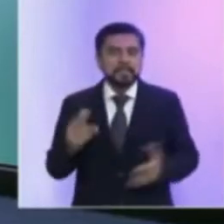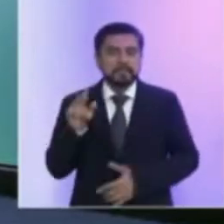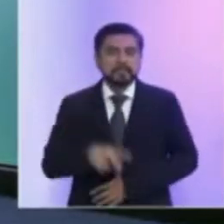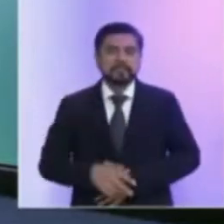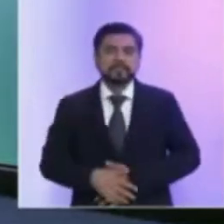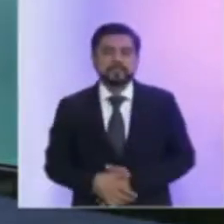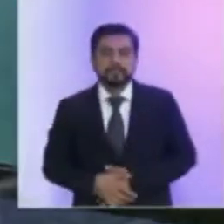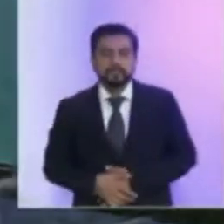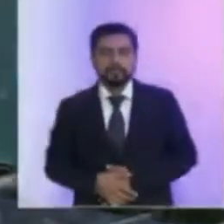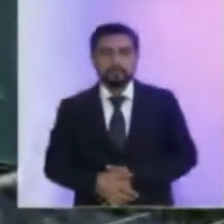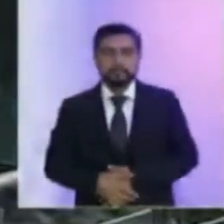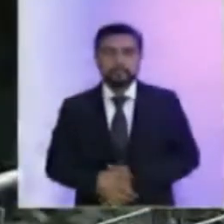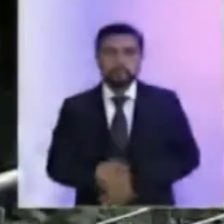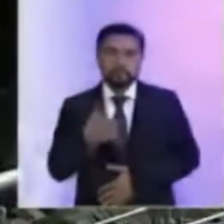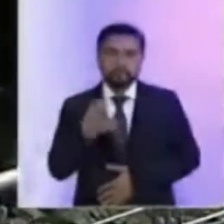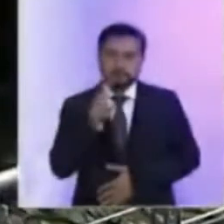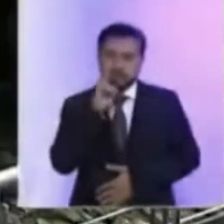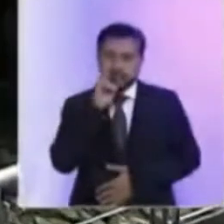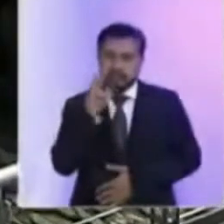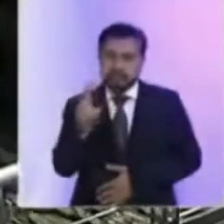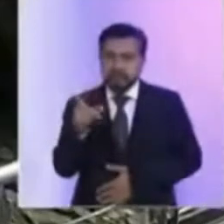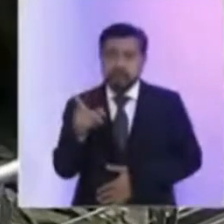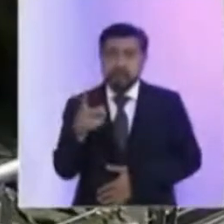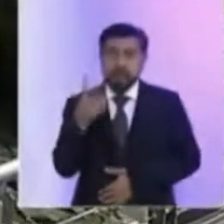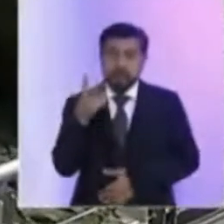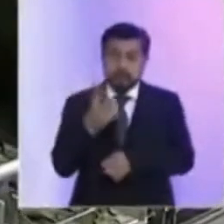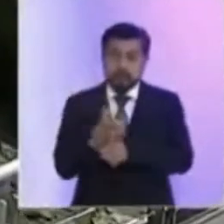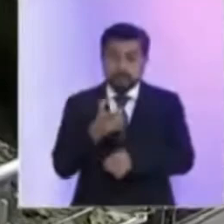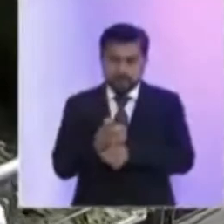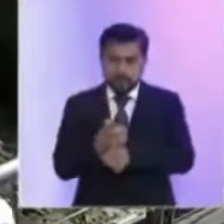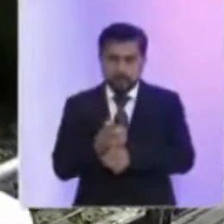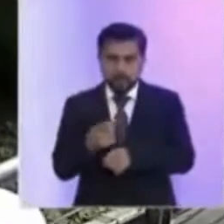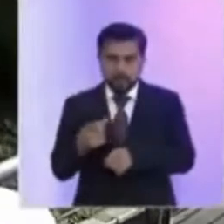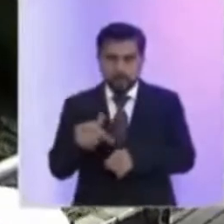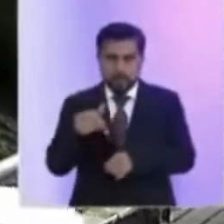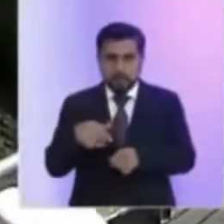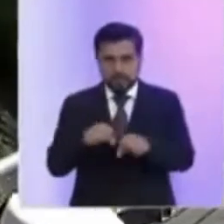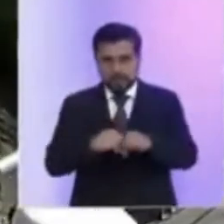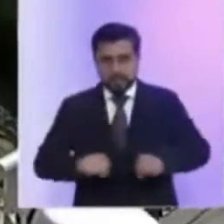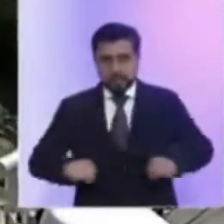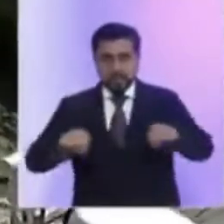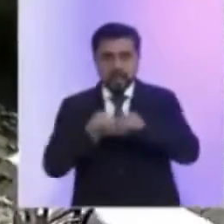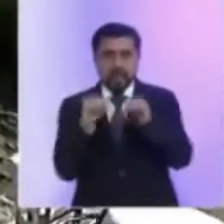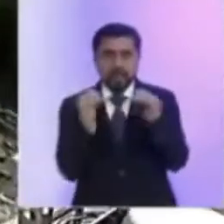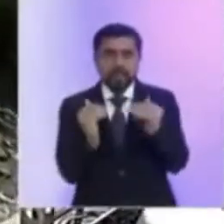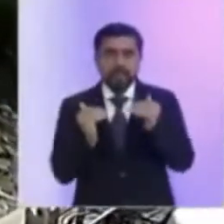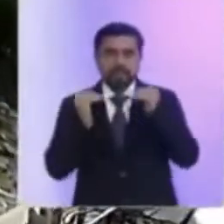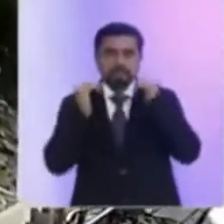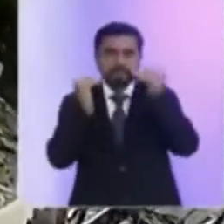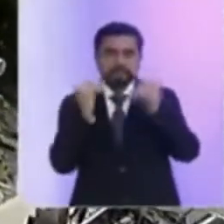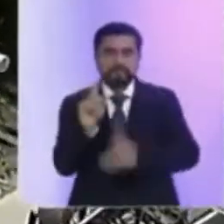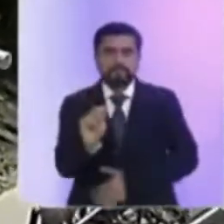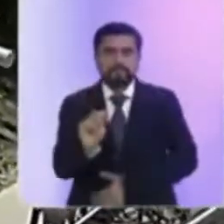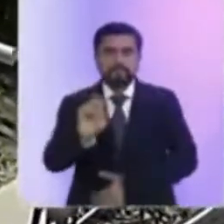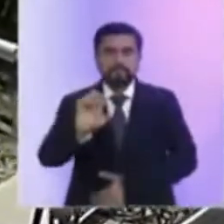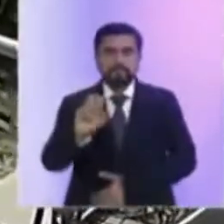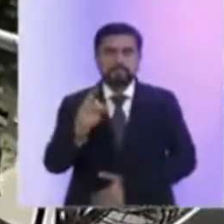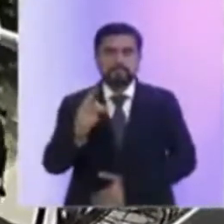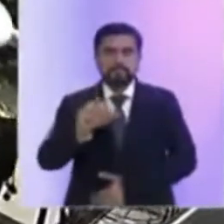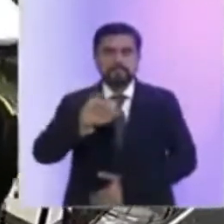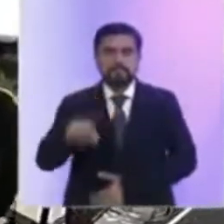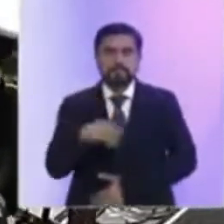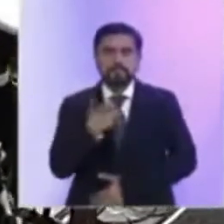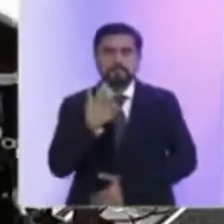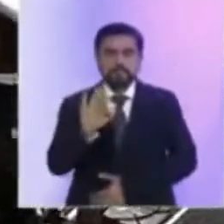apreciar, será la segunda ocasión que la actual integración de esta Sala Superior del Tribunal Electoral del Poder Judicial de la